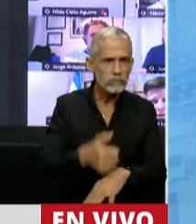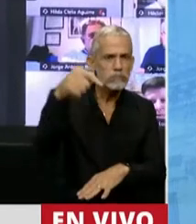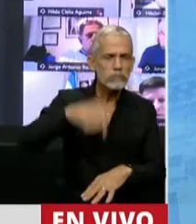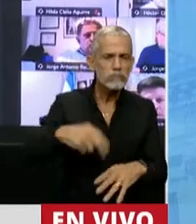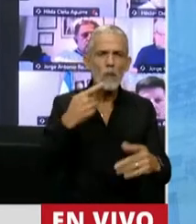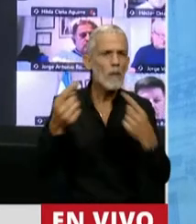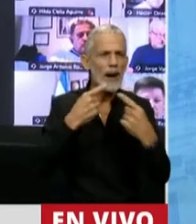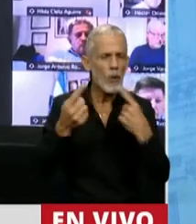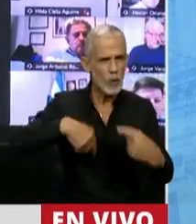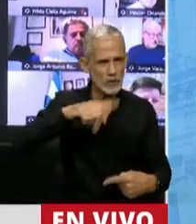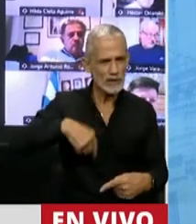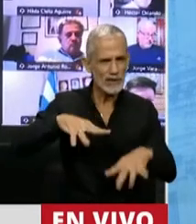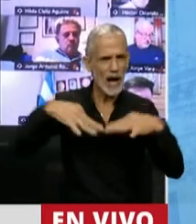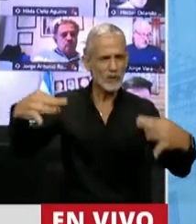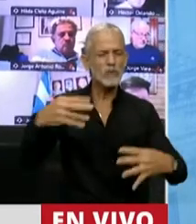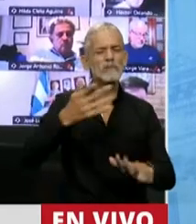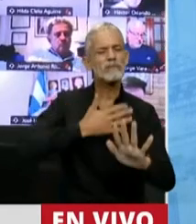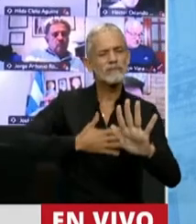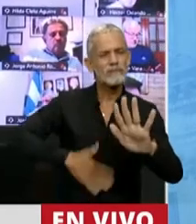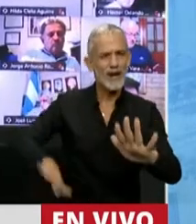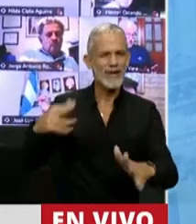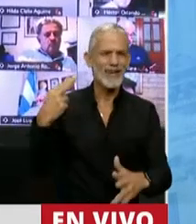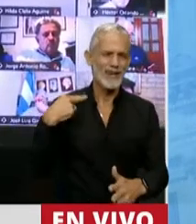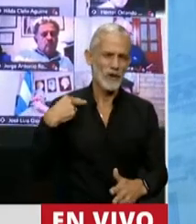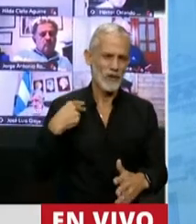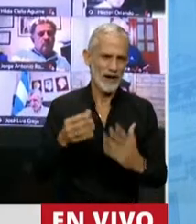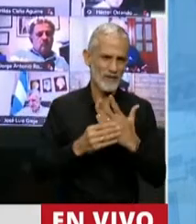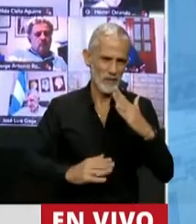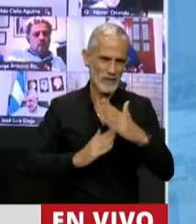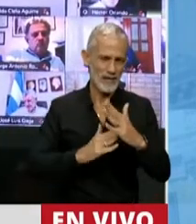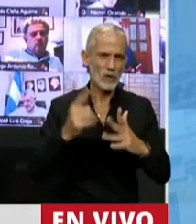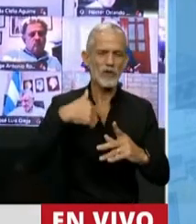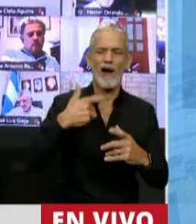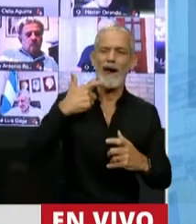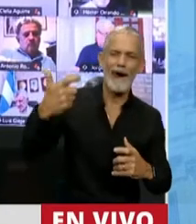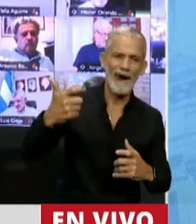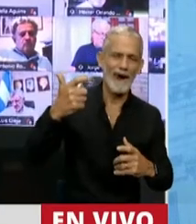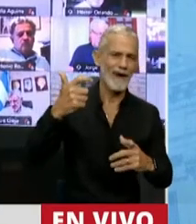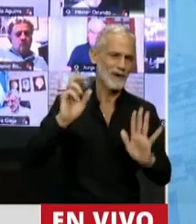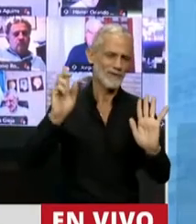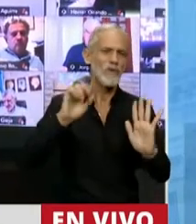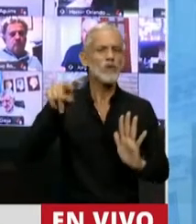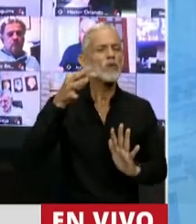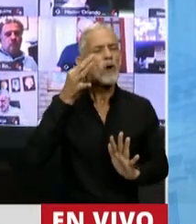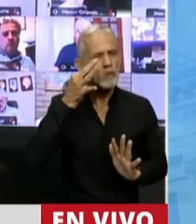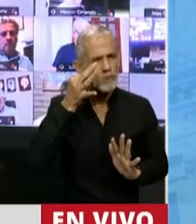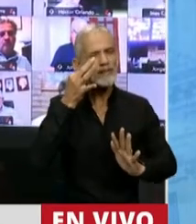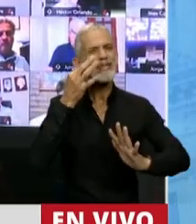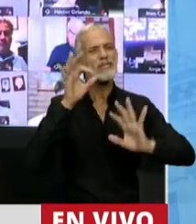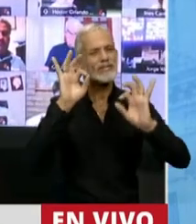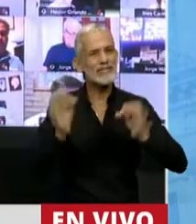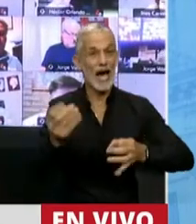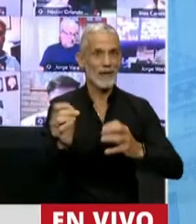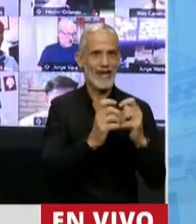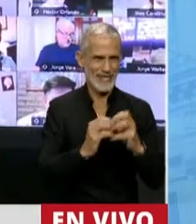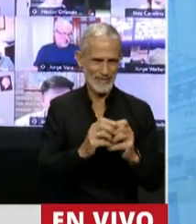contestar preguntas que se quede tranquilo nosotros no tiramos piedras usted que fue testigo y partícipe de esa